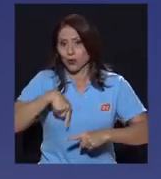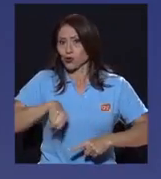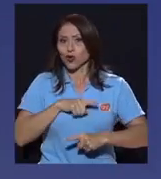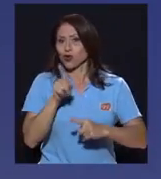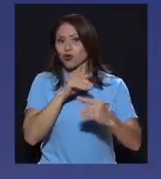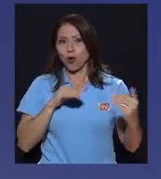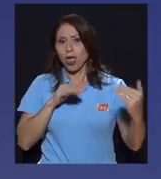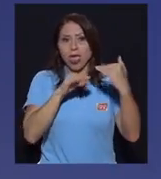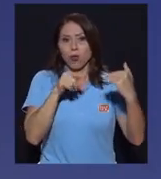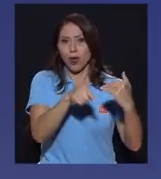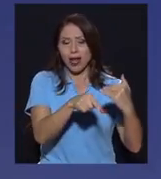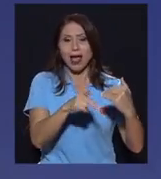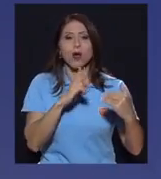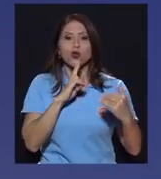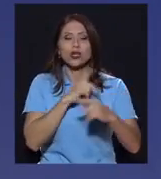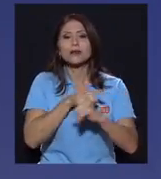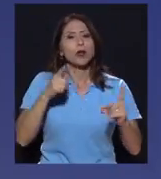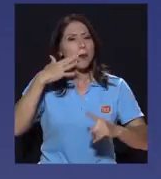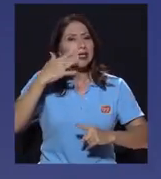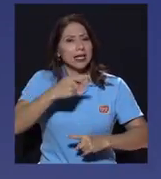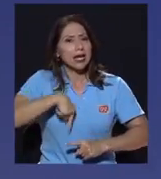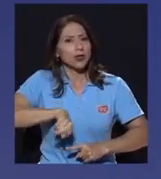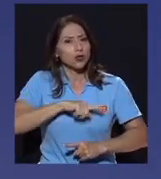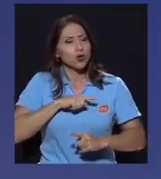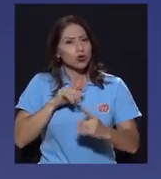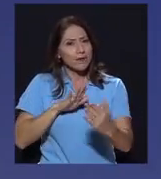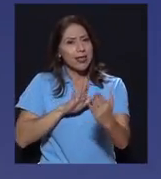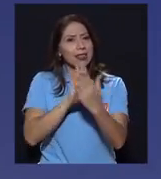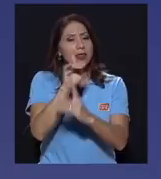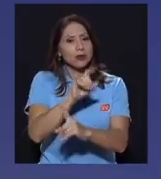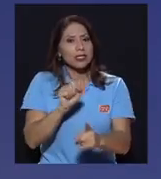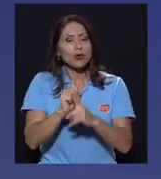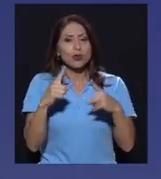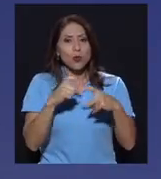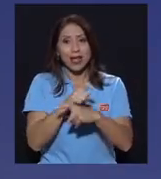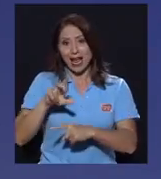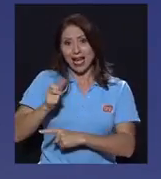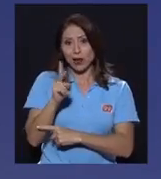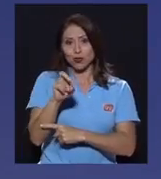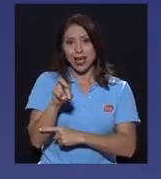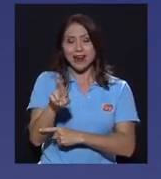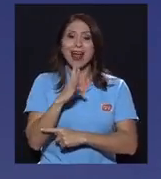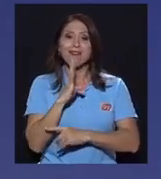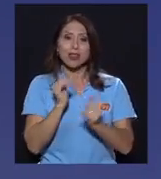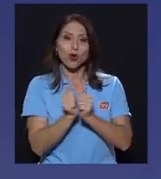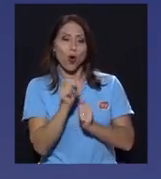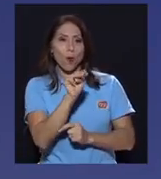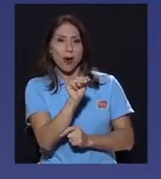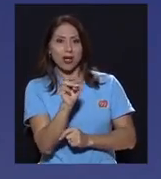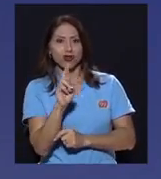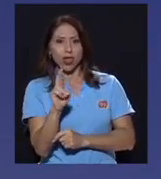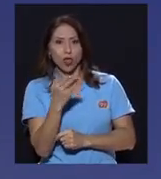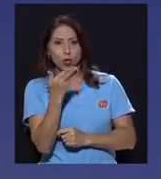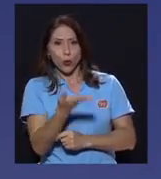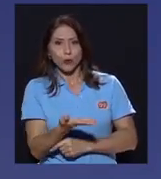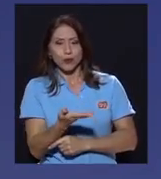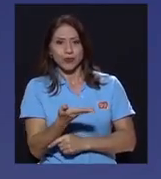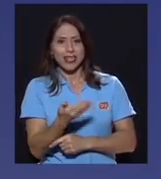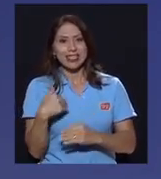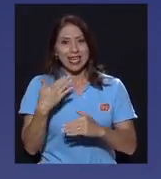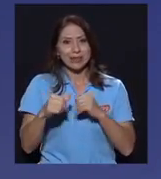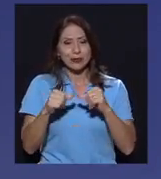en esos niveles pareciera que podríamos estar nos enfrentando ante una situación muy compleja estamos en canales hablando con marido